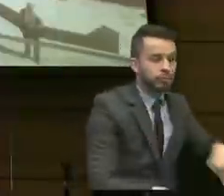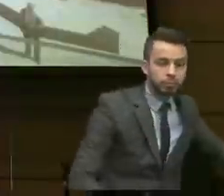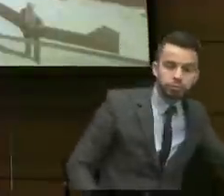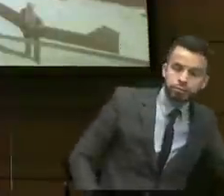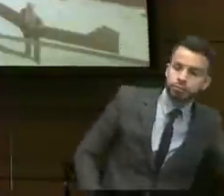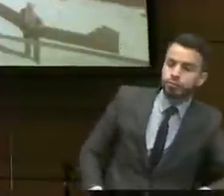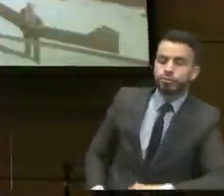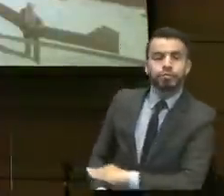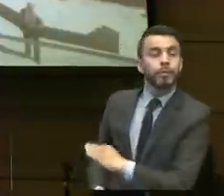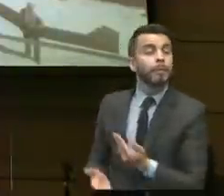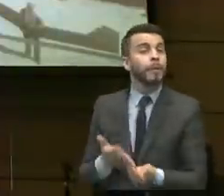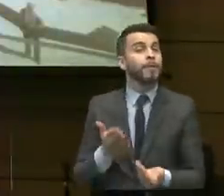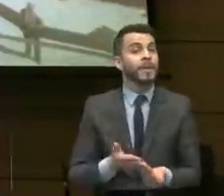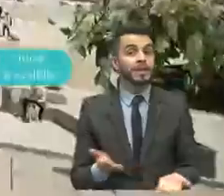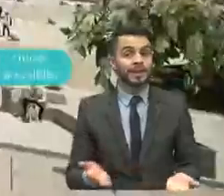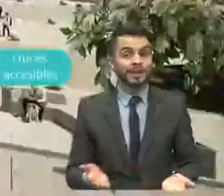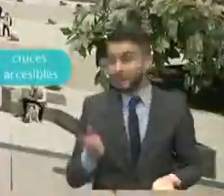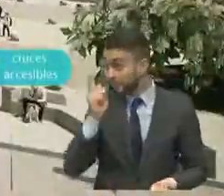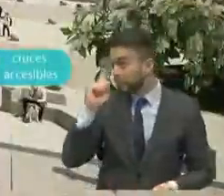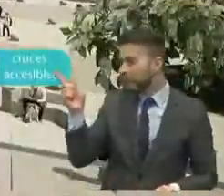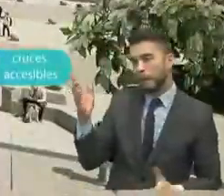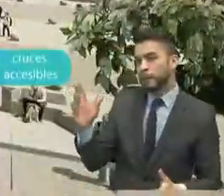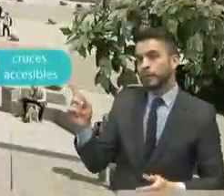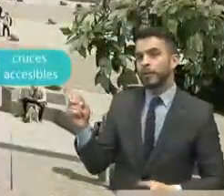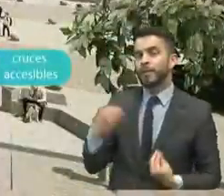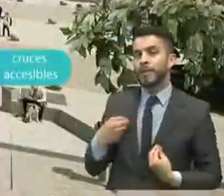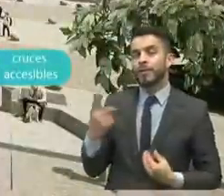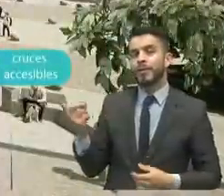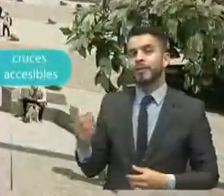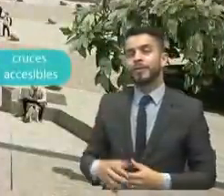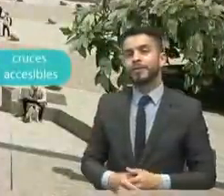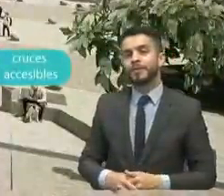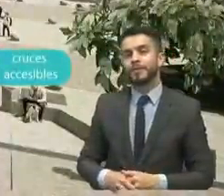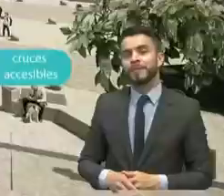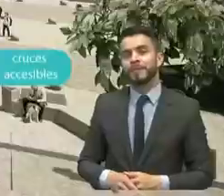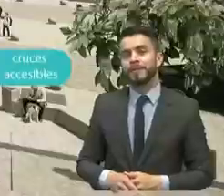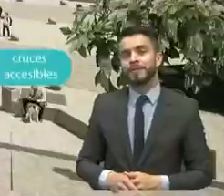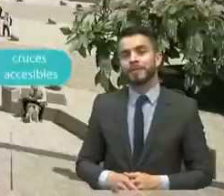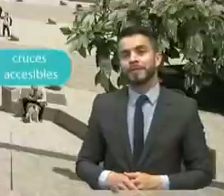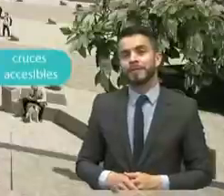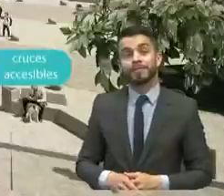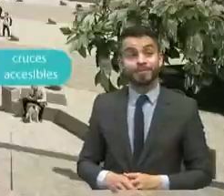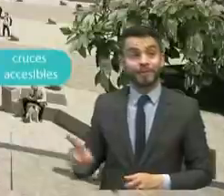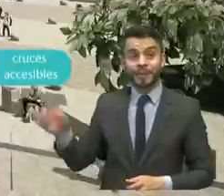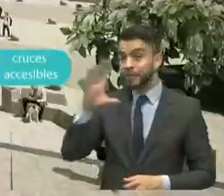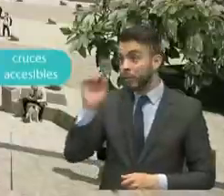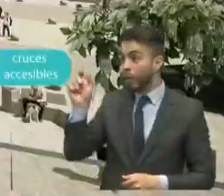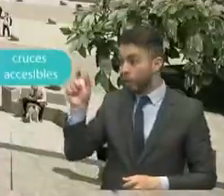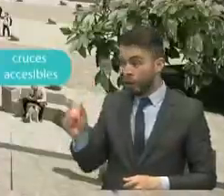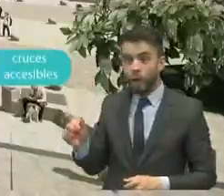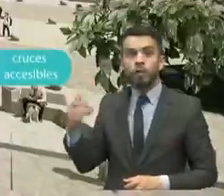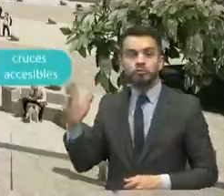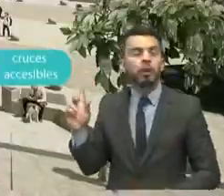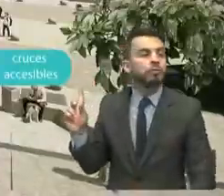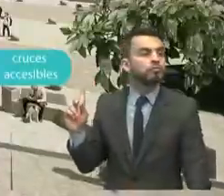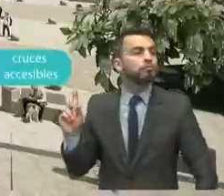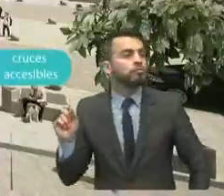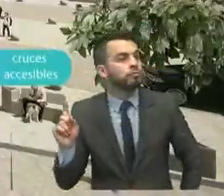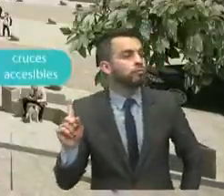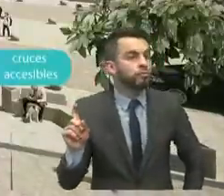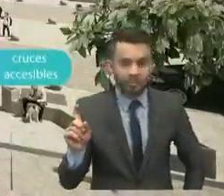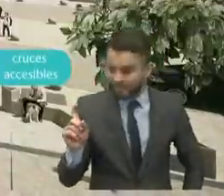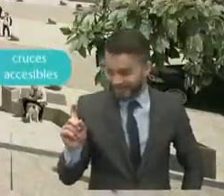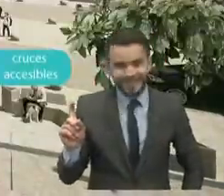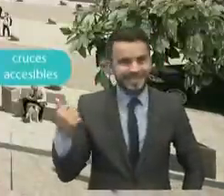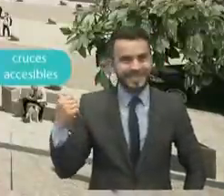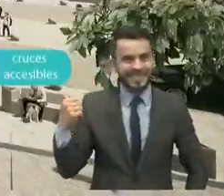Se podría vivir más o menos así. Más o menos así. Aquí este señor va saliendo, digamos, de la estación de